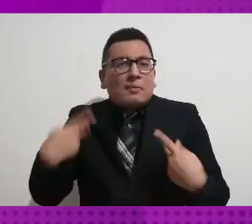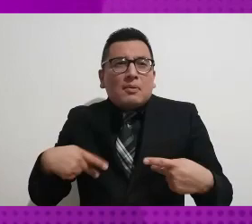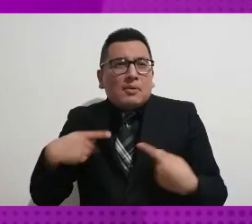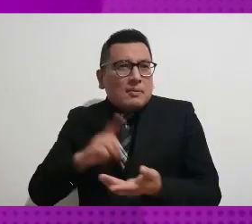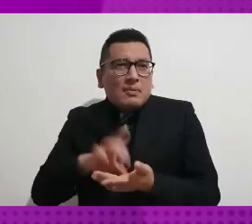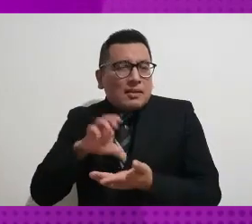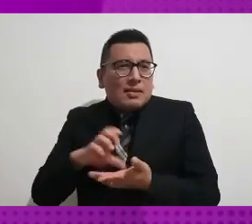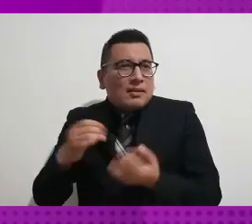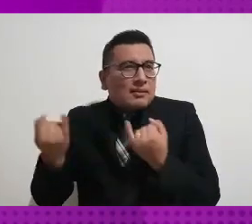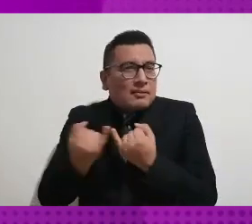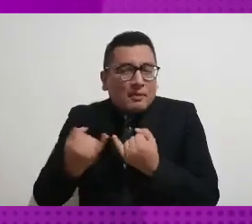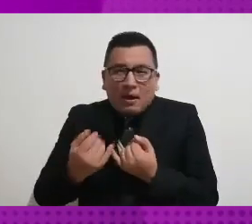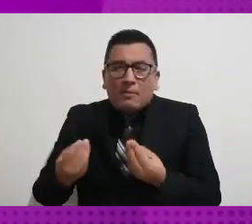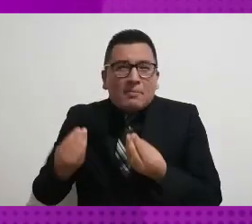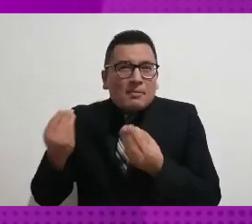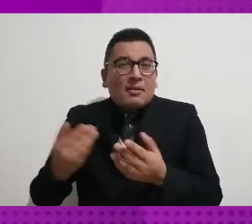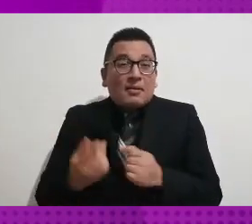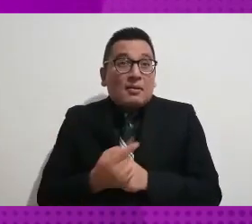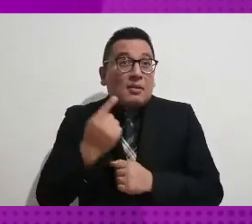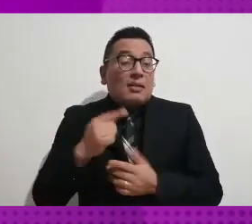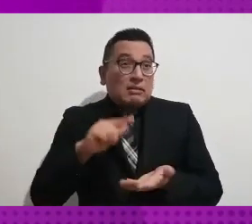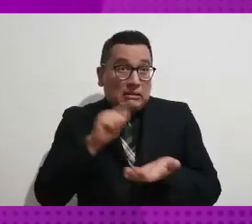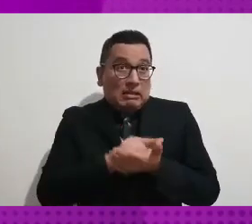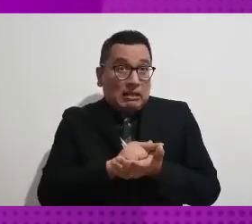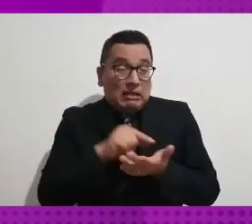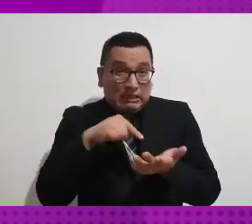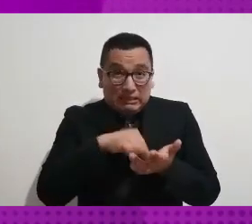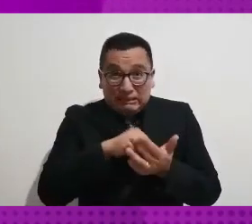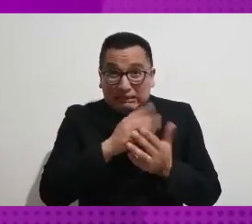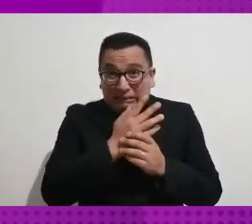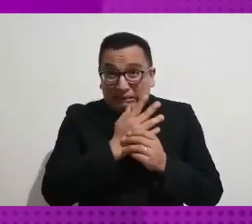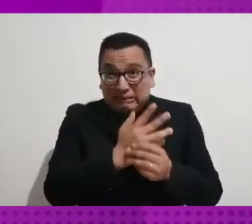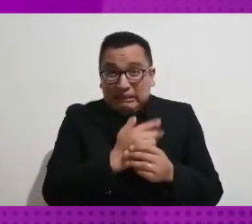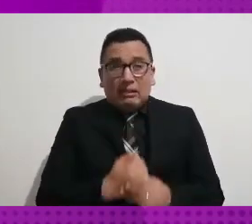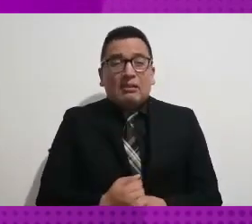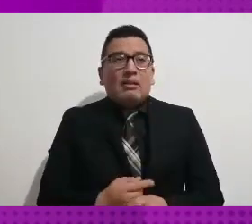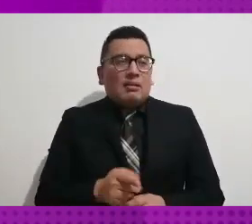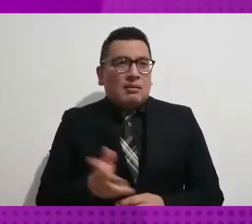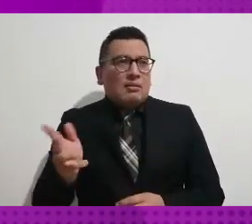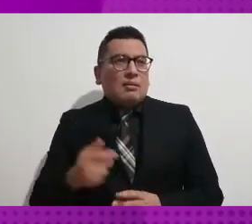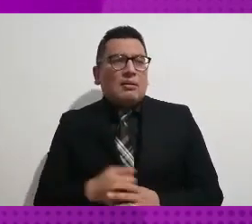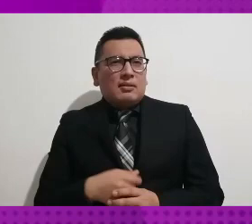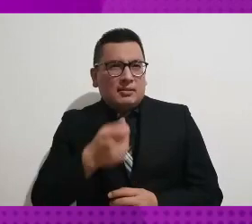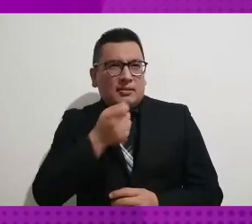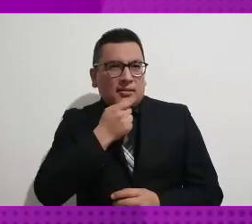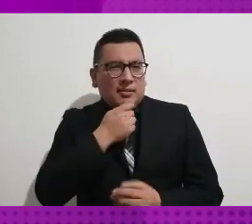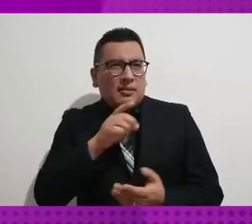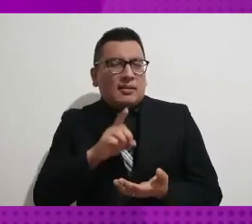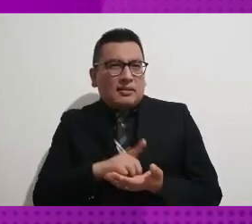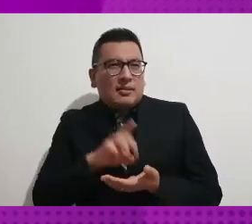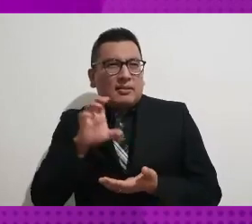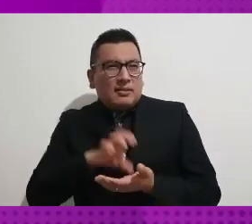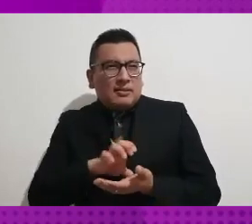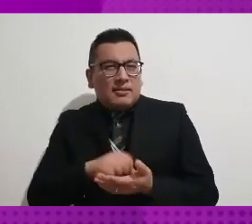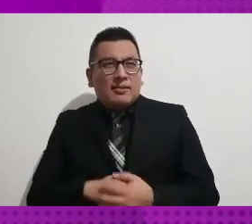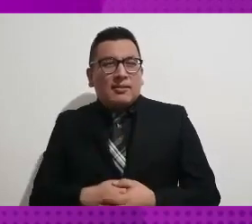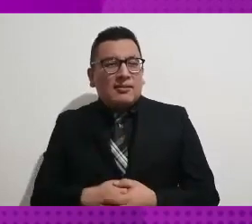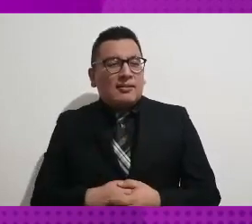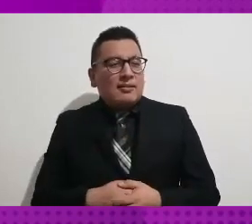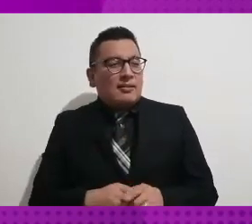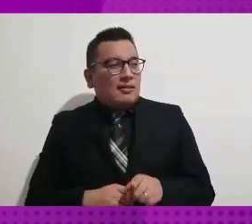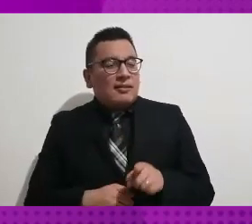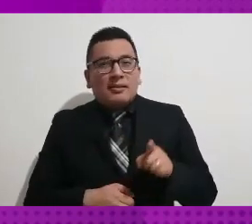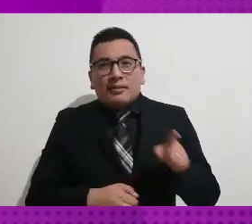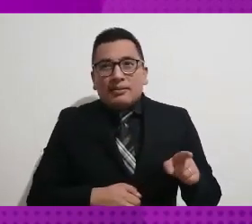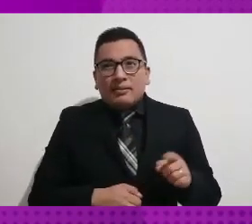deben de estar incluidos en los salones regulares. Entonces, ¿qué pasó? Que muchos se iban a los camp. En los camp no deben de estar